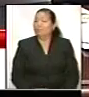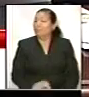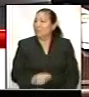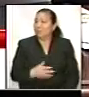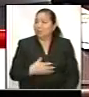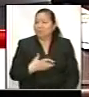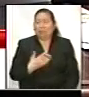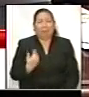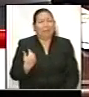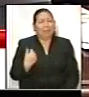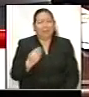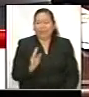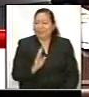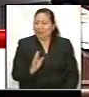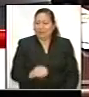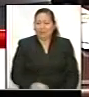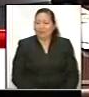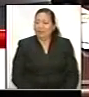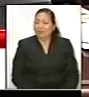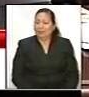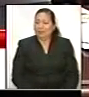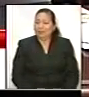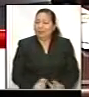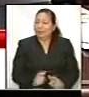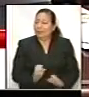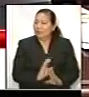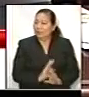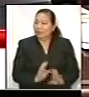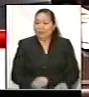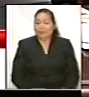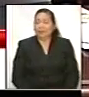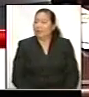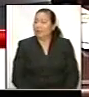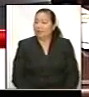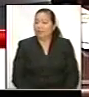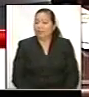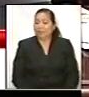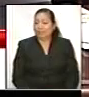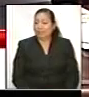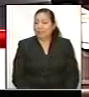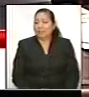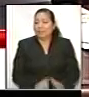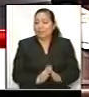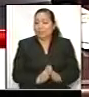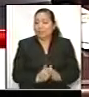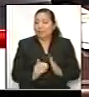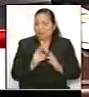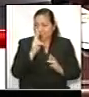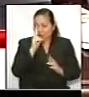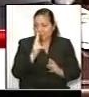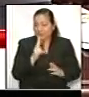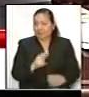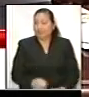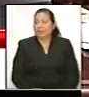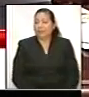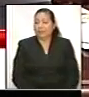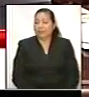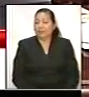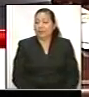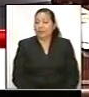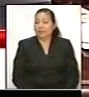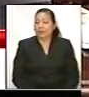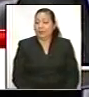le puede dar la espalda, ni los congresistas, ni los asesores. Por favor, les rogamos el mayor respeto. Gracias.